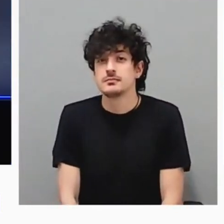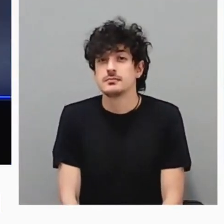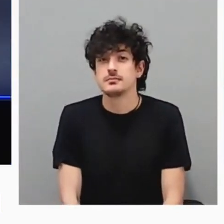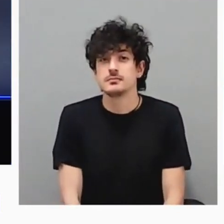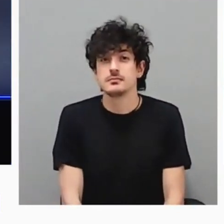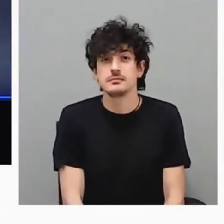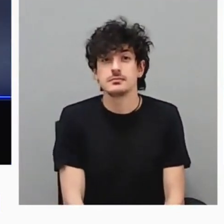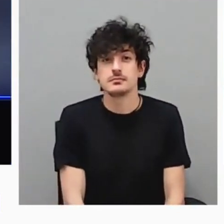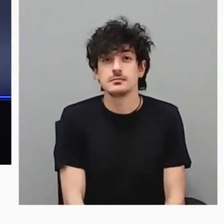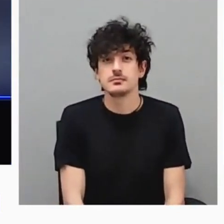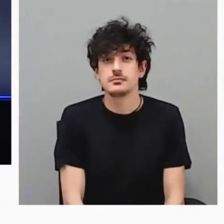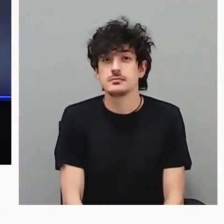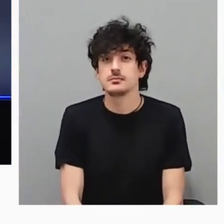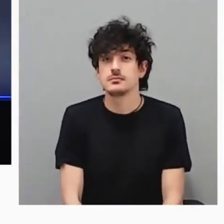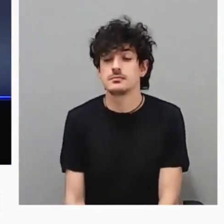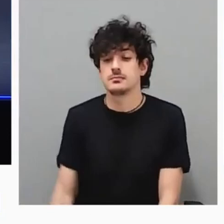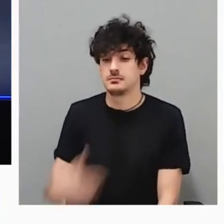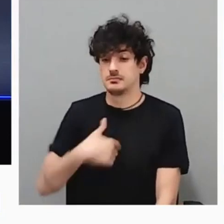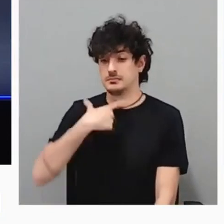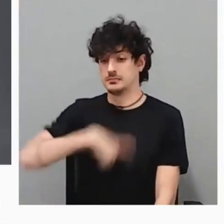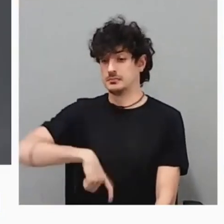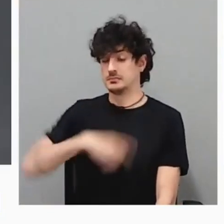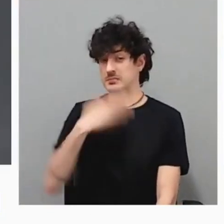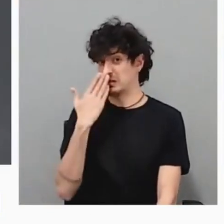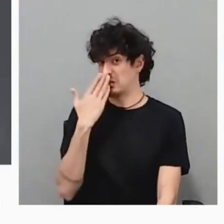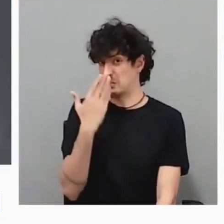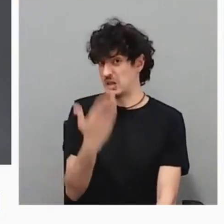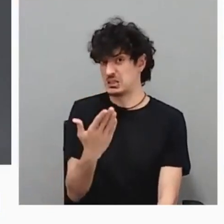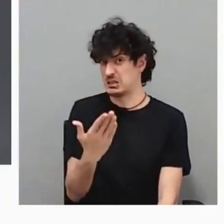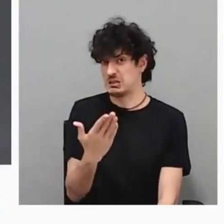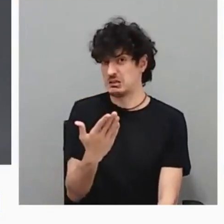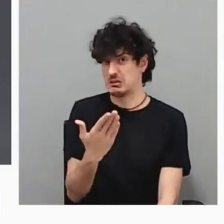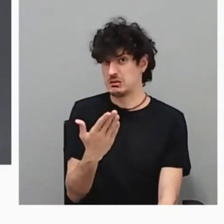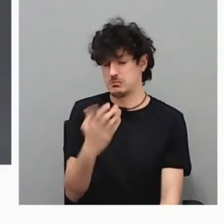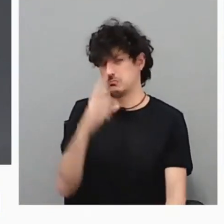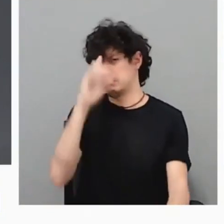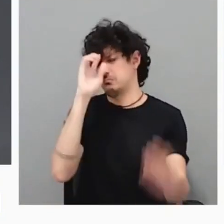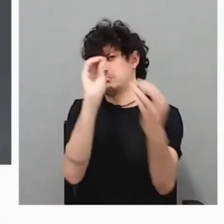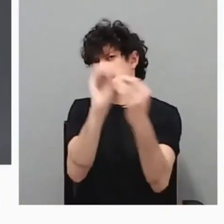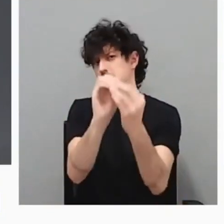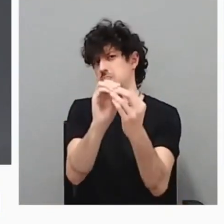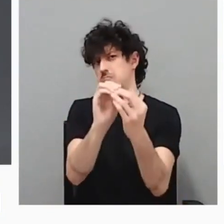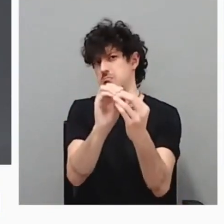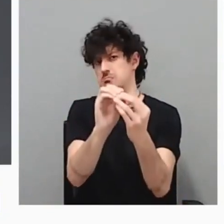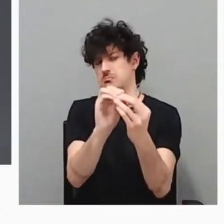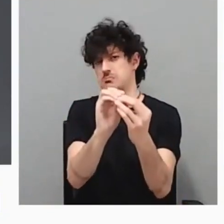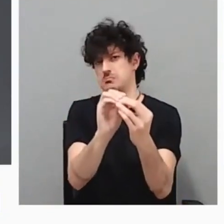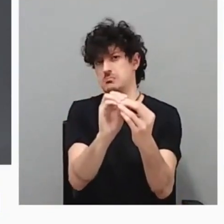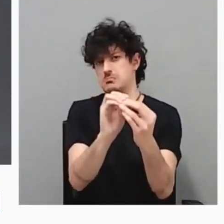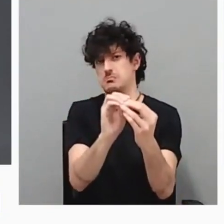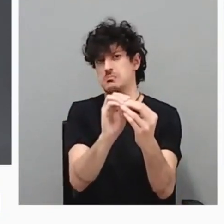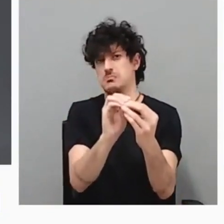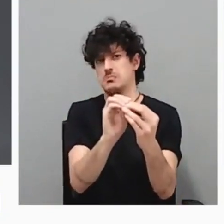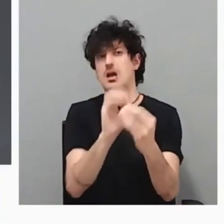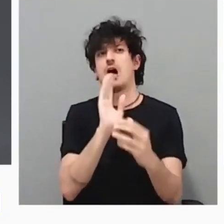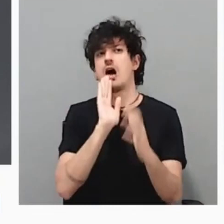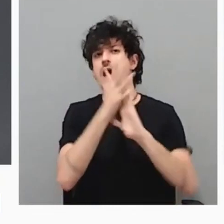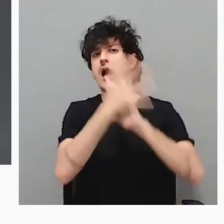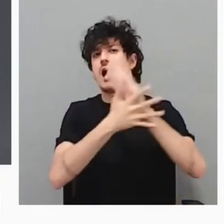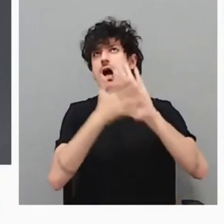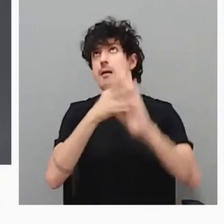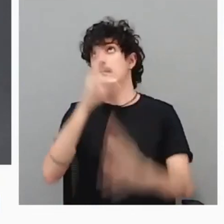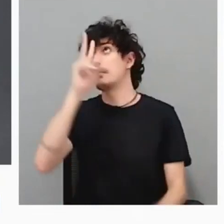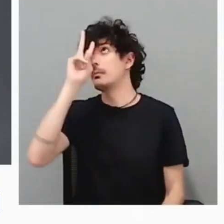Yo, sinceramente, pienso, estoy de acuerdo con la parte en la que se hablaba del cambio de